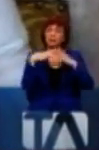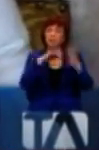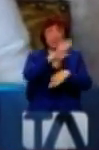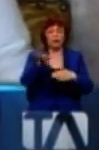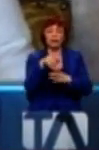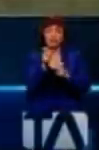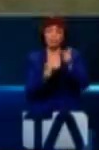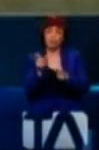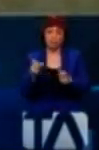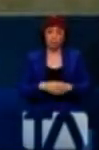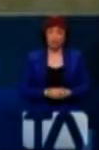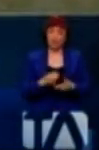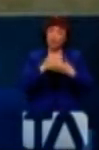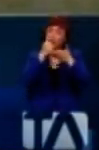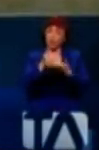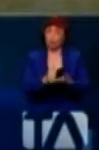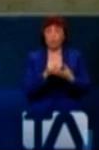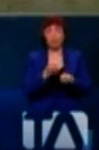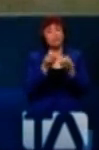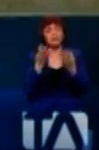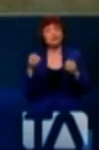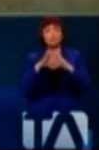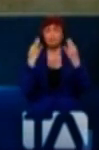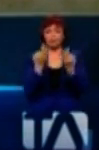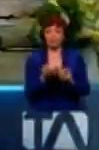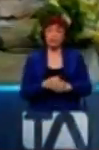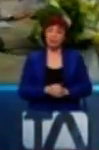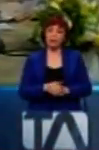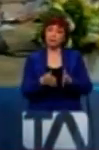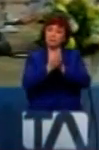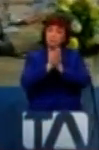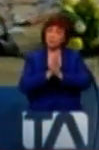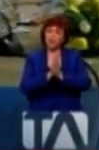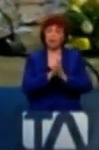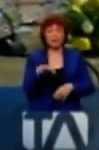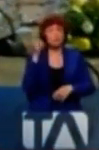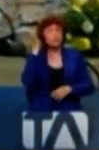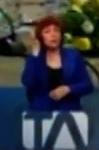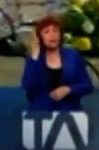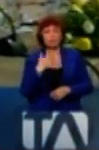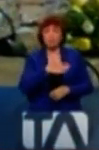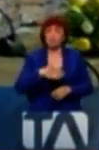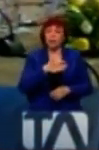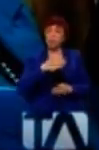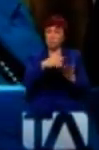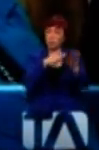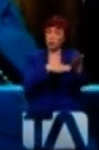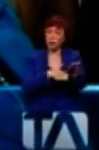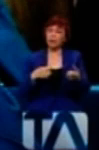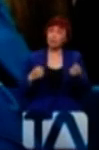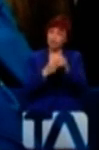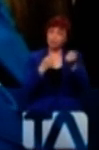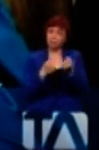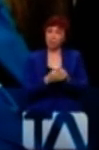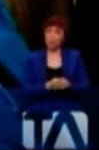vivienda social a miles de familias. La primera dama insistió en la necesidad de que las mujeres se empoderen de este proyecto para mejorar las condiciones